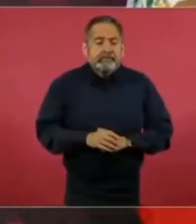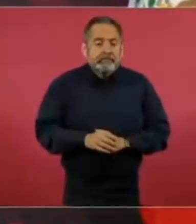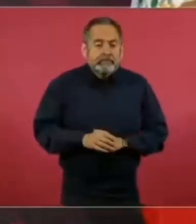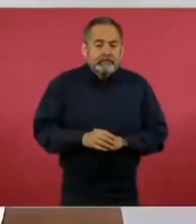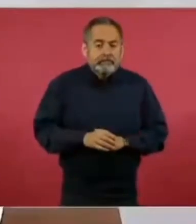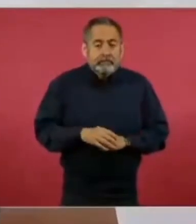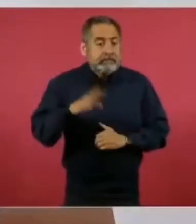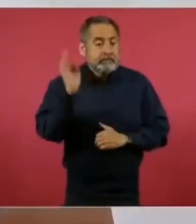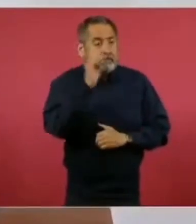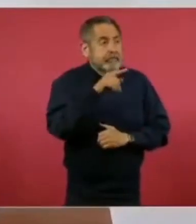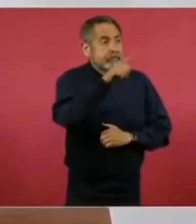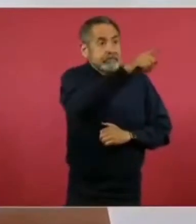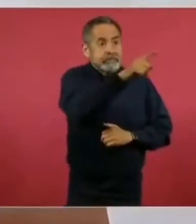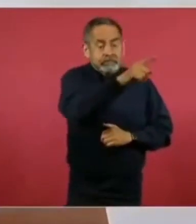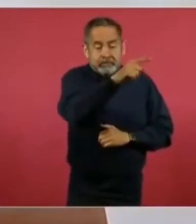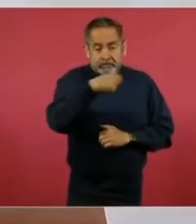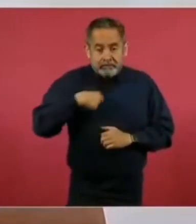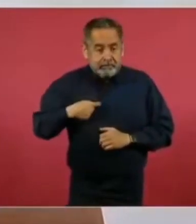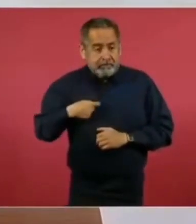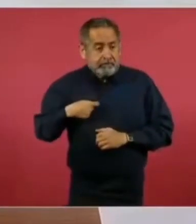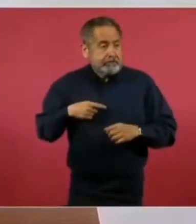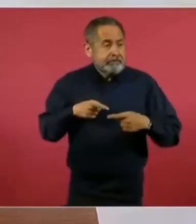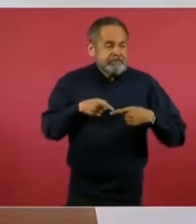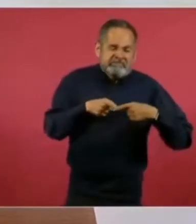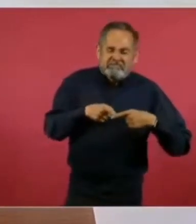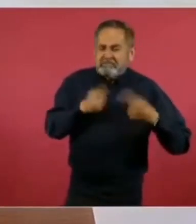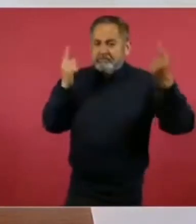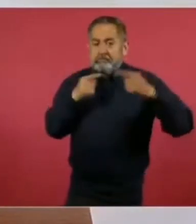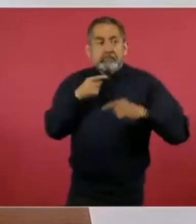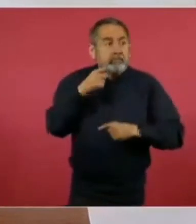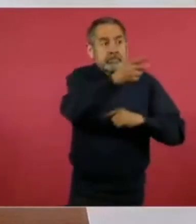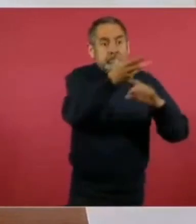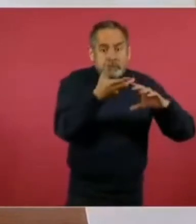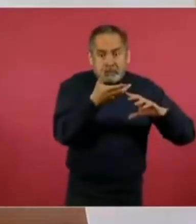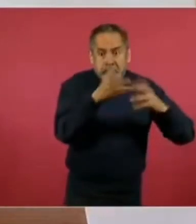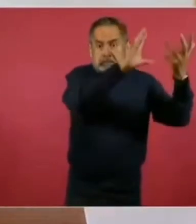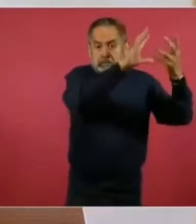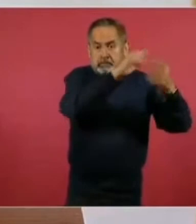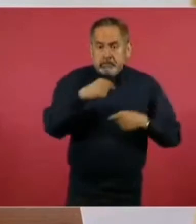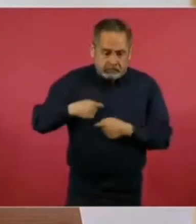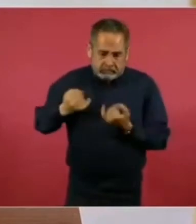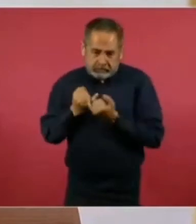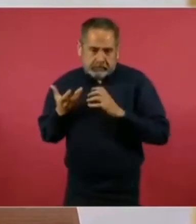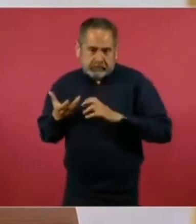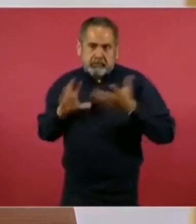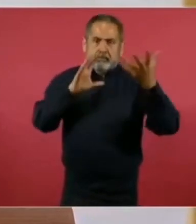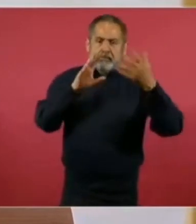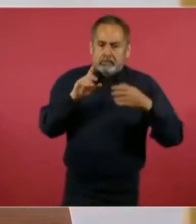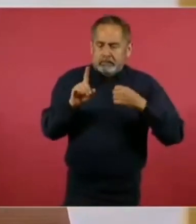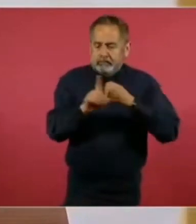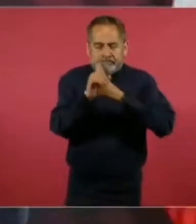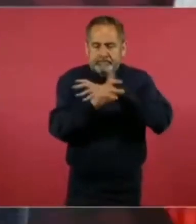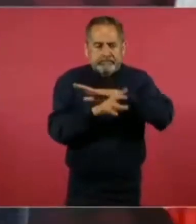un caos para ellos y también para nosotros.